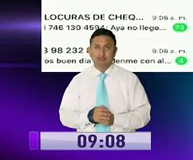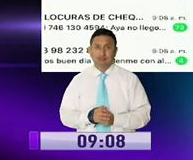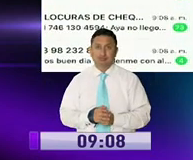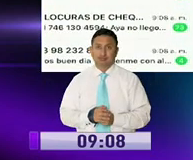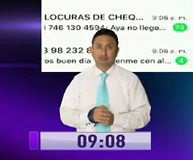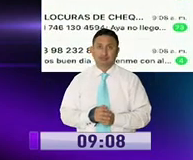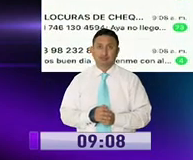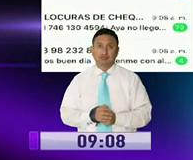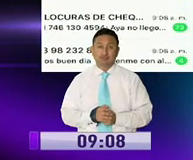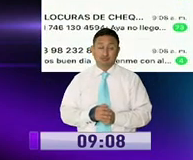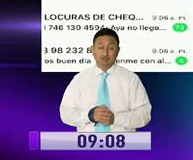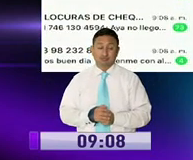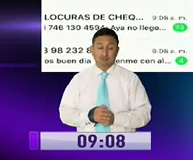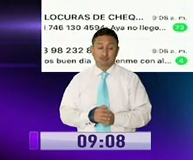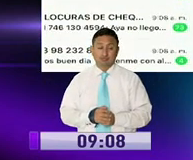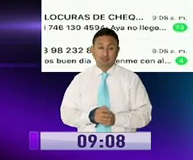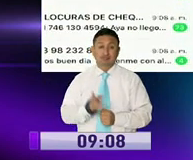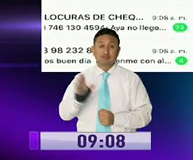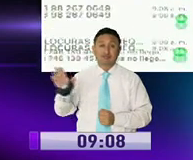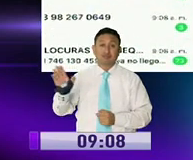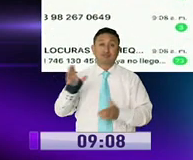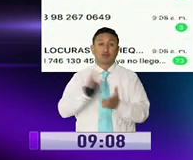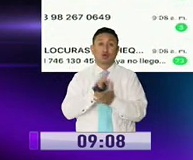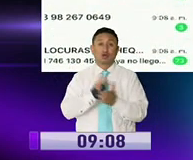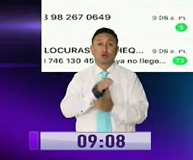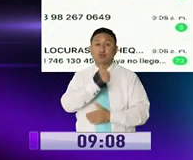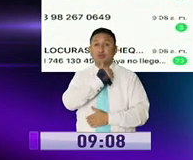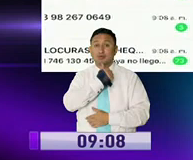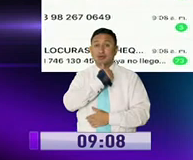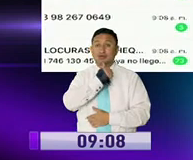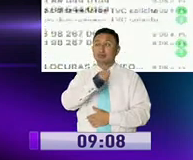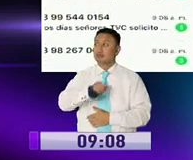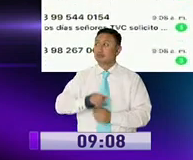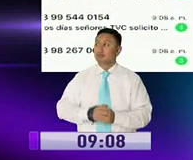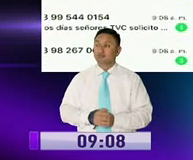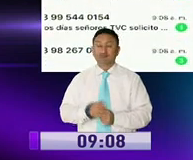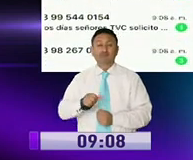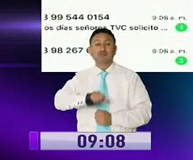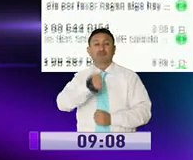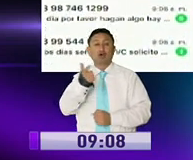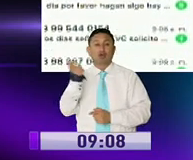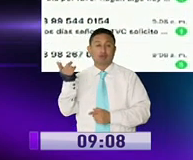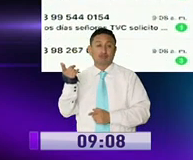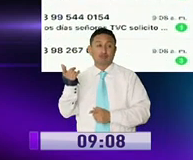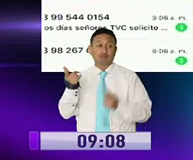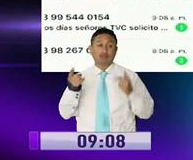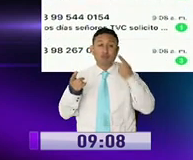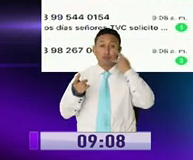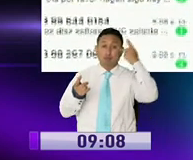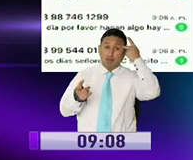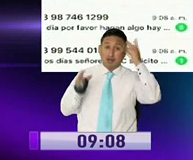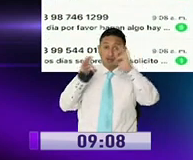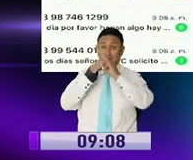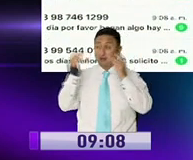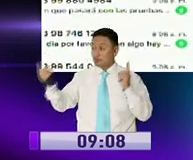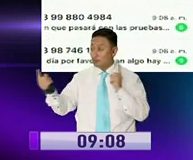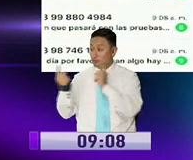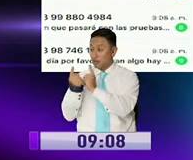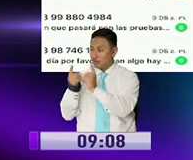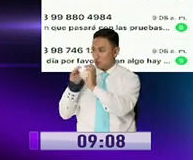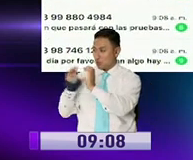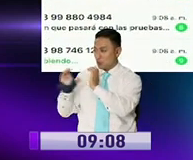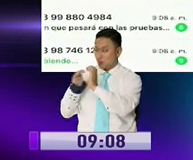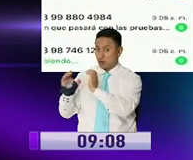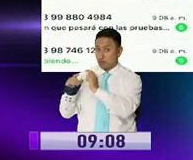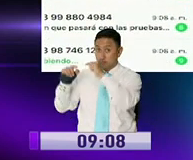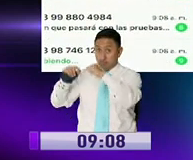sea, es distinto. Los privados tienen otra. Ahí lo que hay que hacer estructura. Es conversar por parte de los padres de familia con el colegio particular